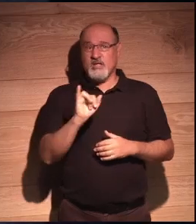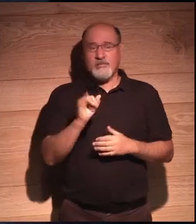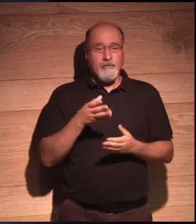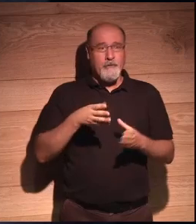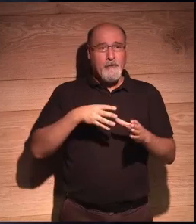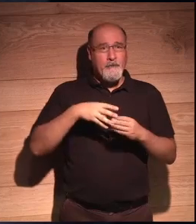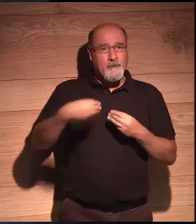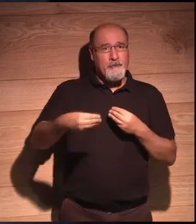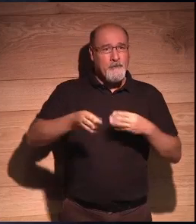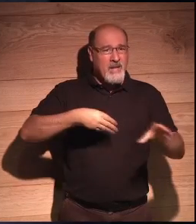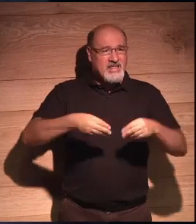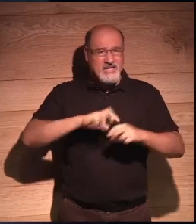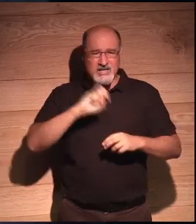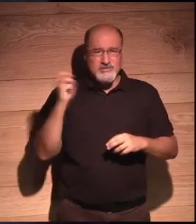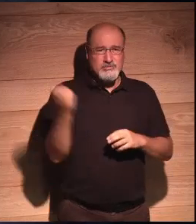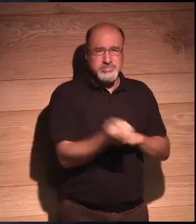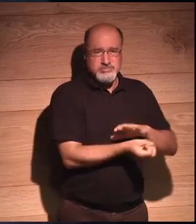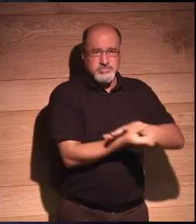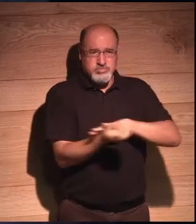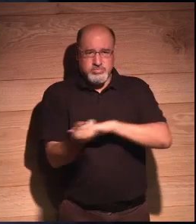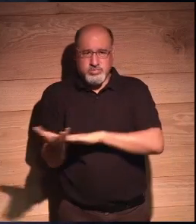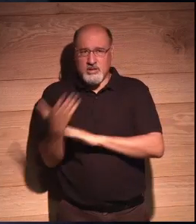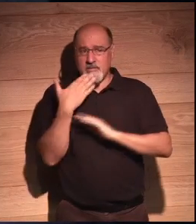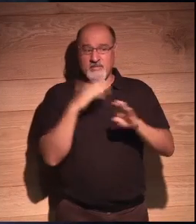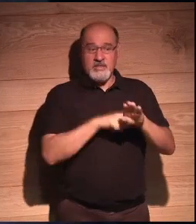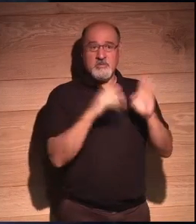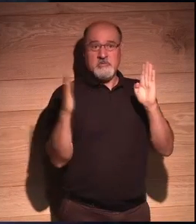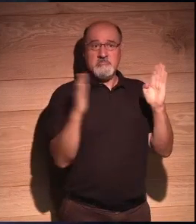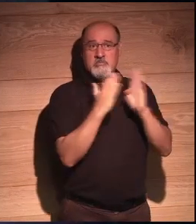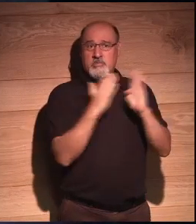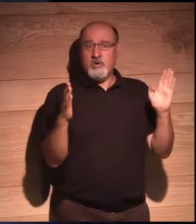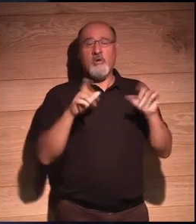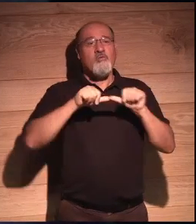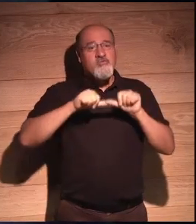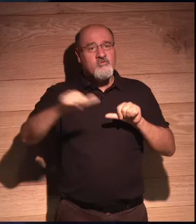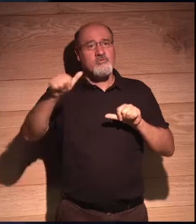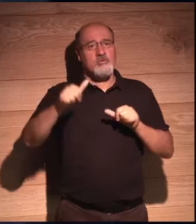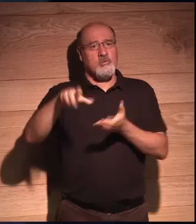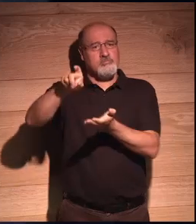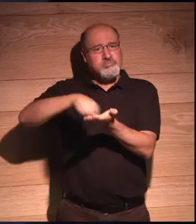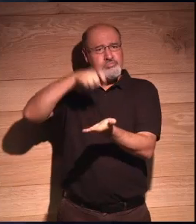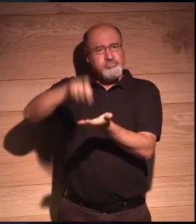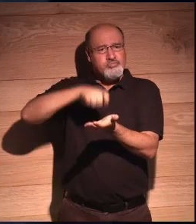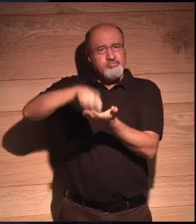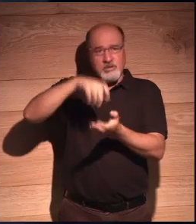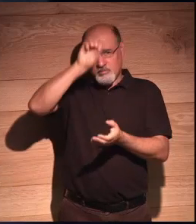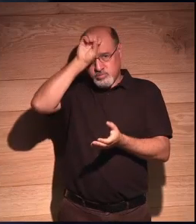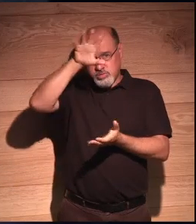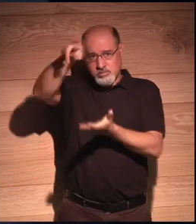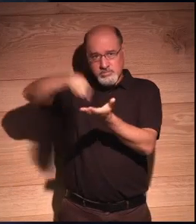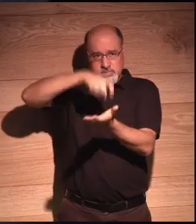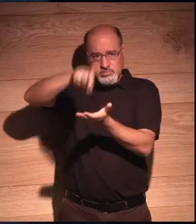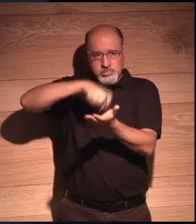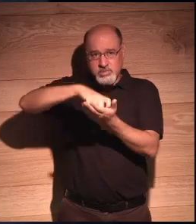que posiblemente en un espacio de tiempo no demasiado grande pueda ser rentable su extracción en la Luna frente